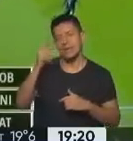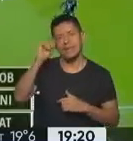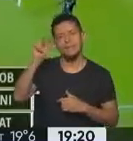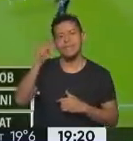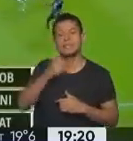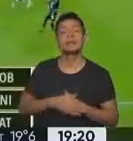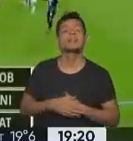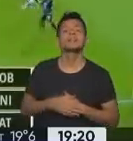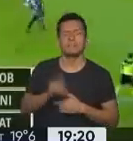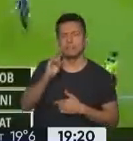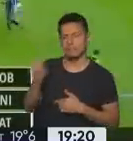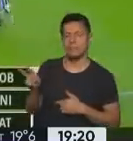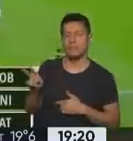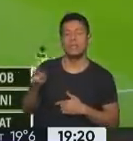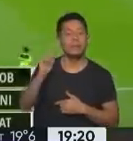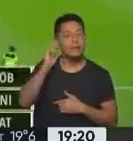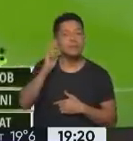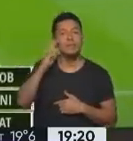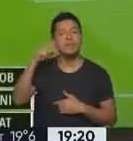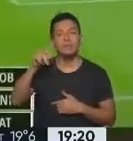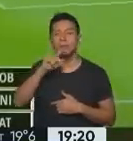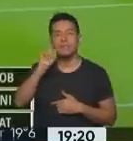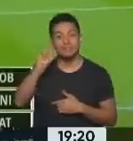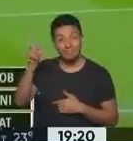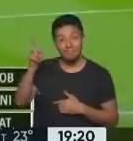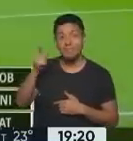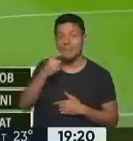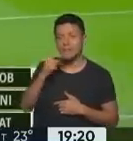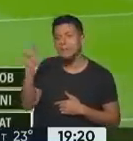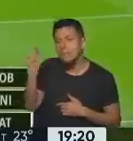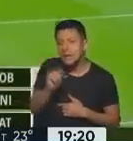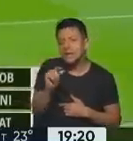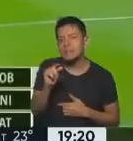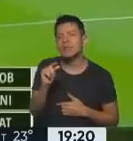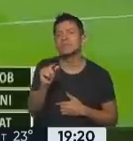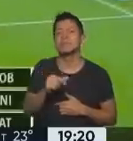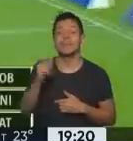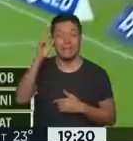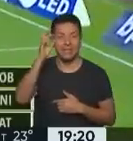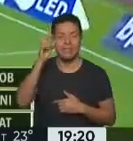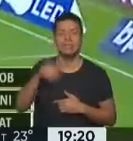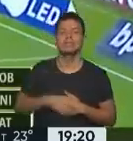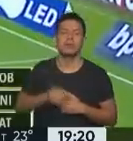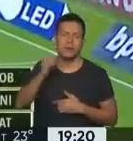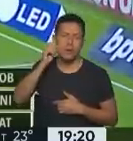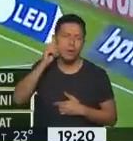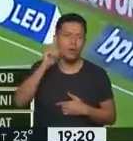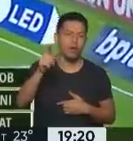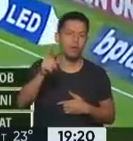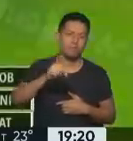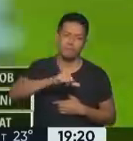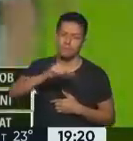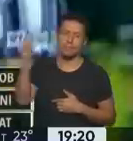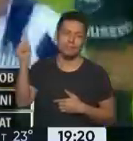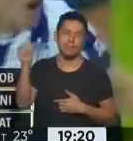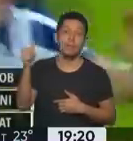estamos repasando porque Girotti, el hombre proveniente de River, que todavía pertenece, que está a préstamo en el Tallarín, va a marcar el gol para la victoria, que